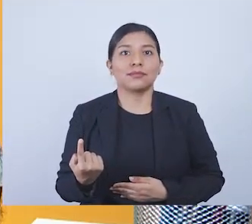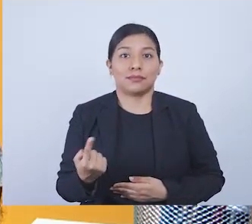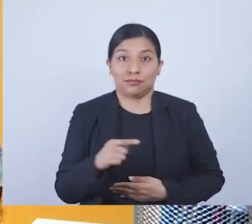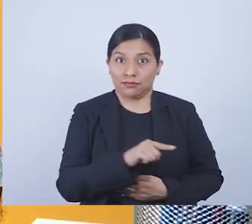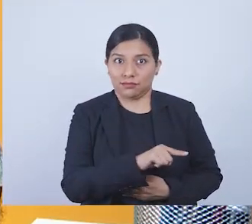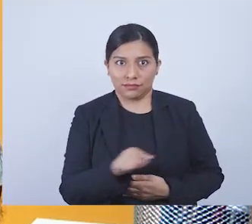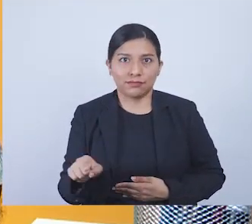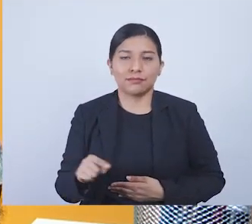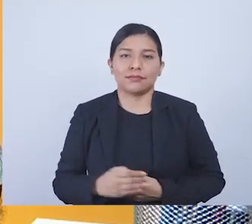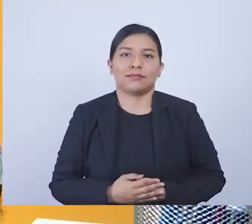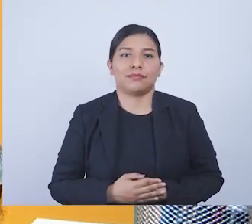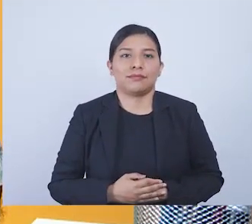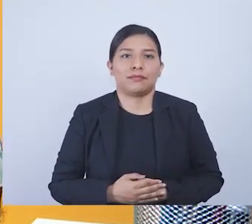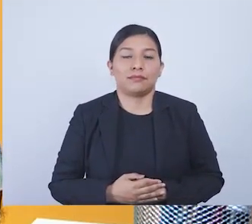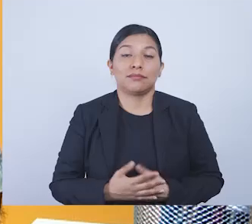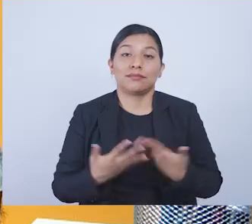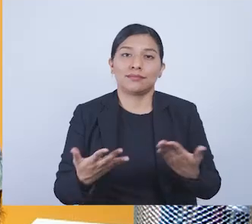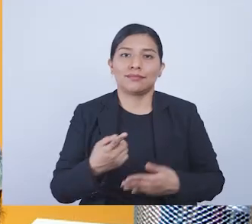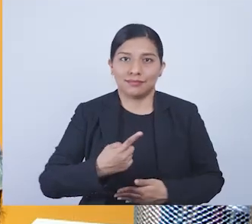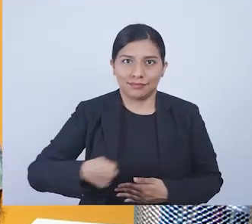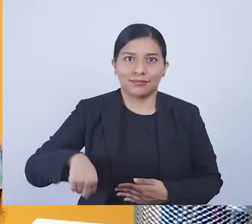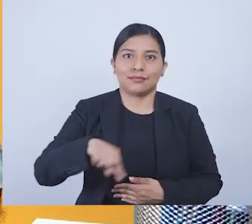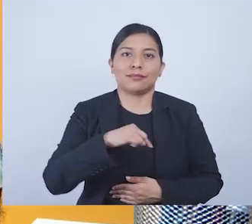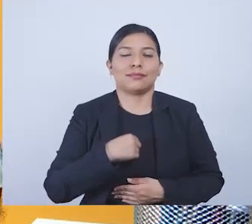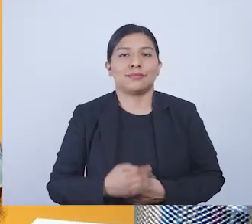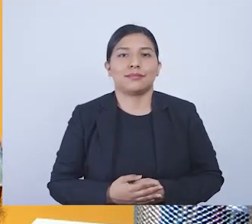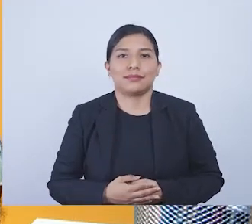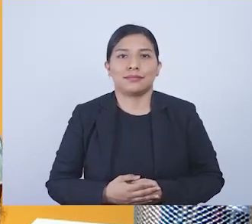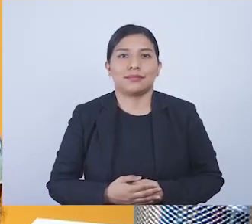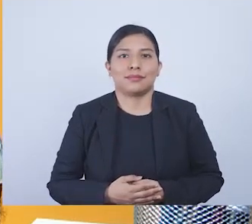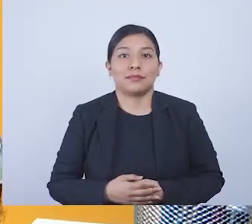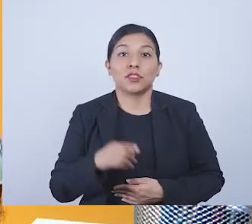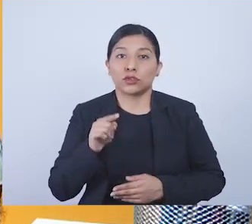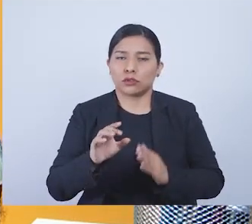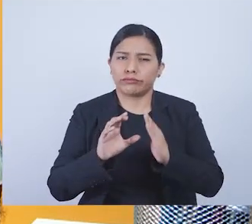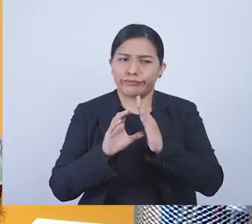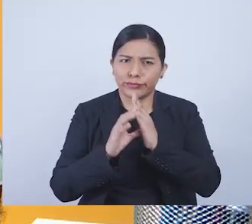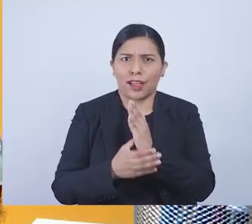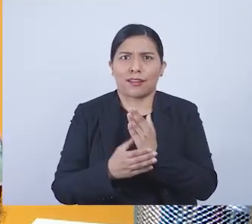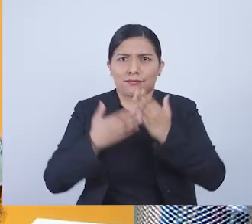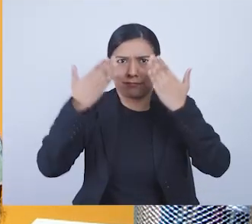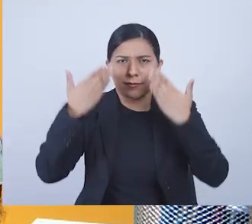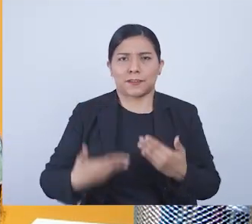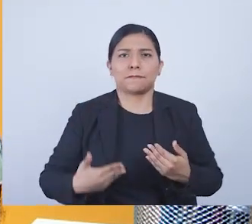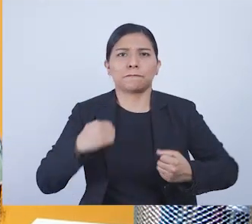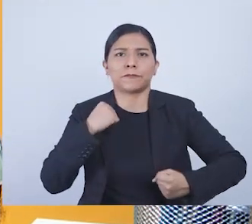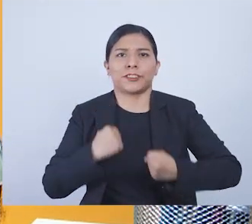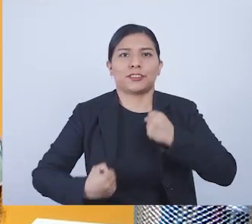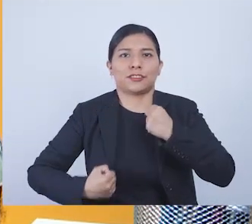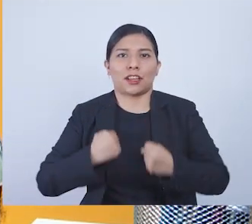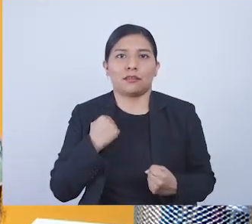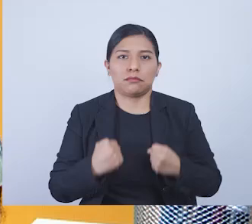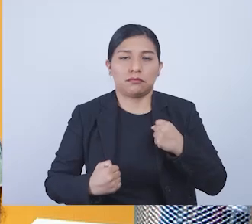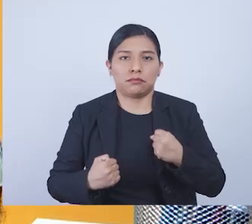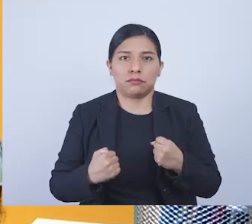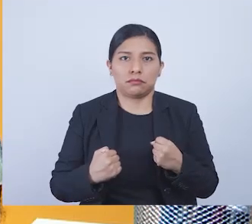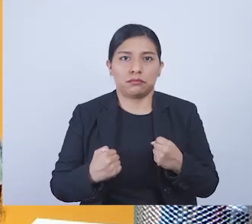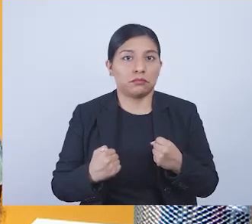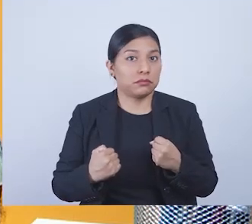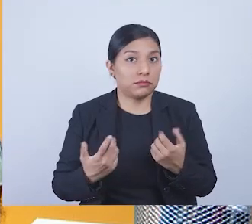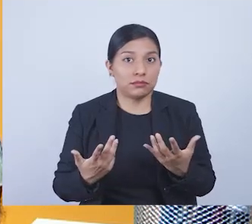nuestros estudiantes. Y con eso estaríamos nosotros haciendo la cultura física que no se